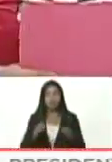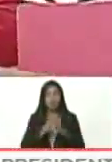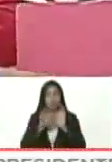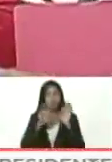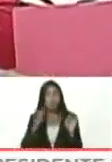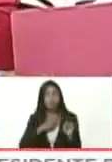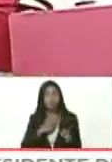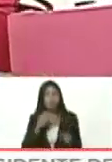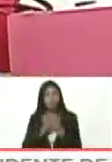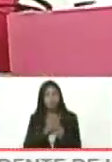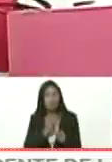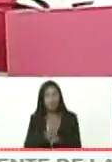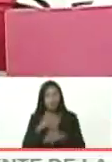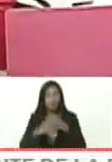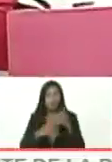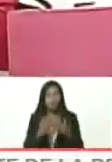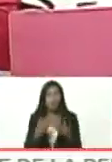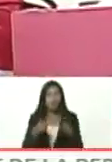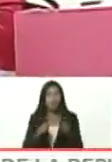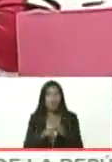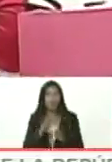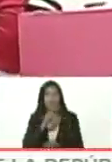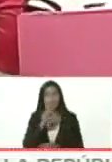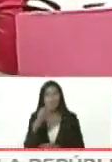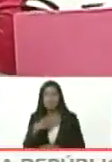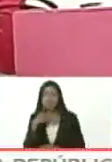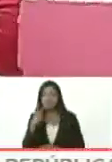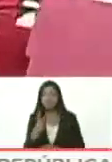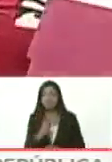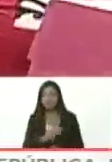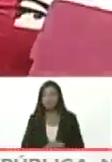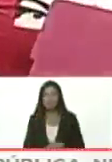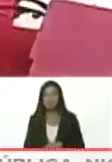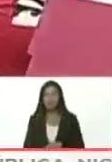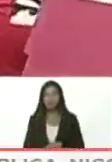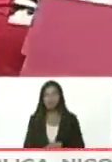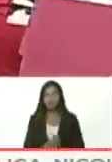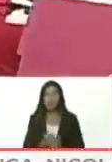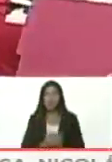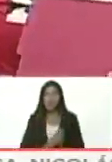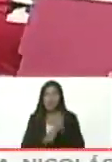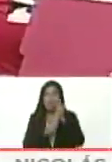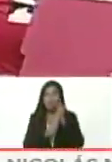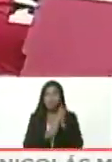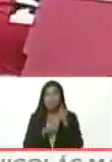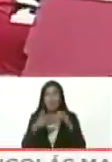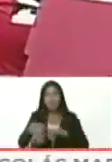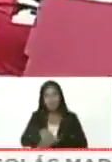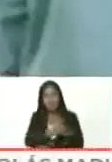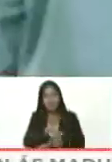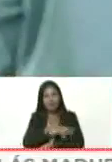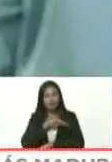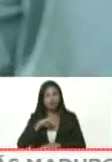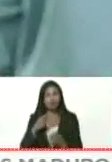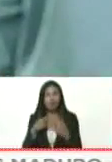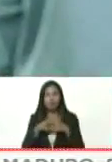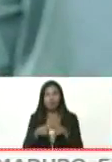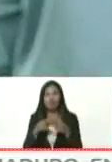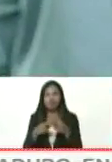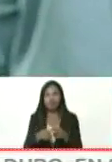Estoy trabajando con mis 20 voceros, jefes de calle, que estamos haciendo el taller de